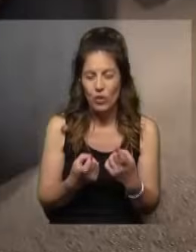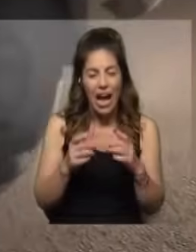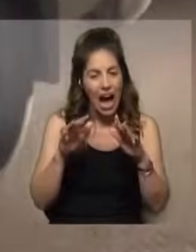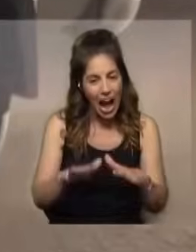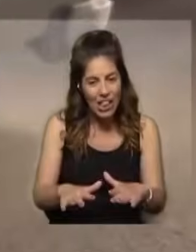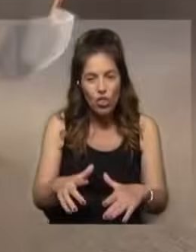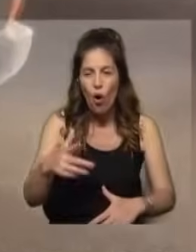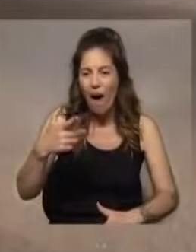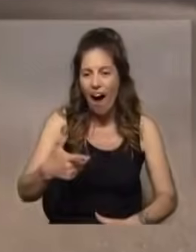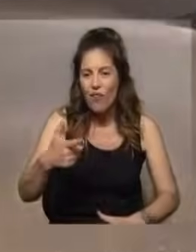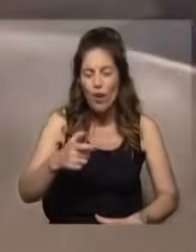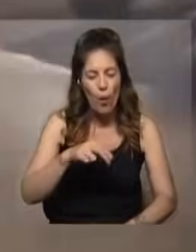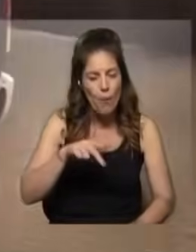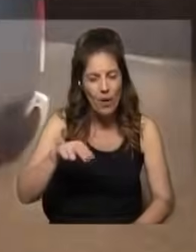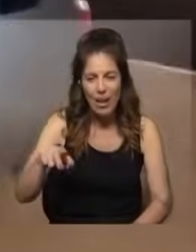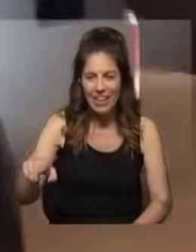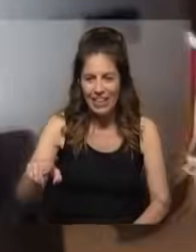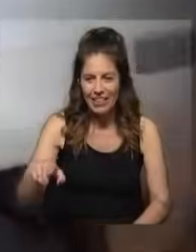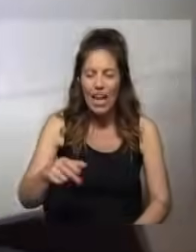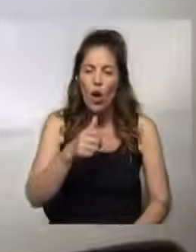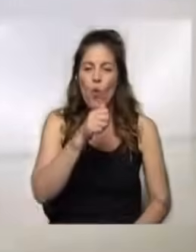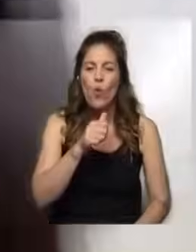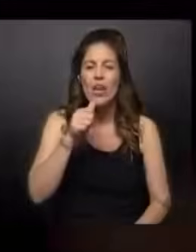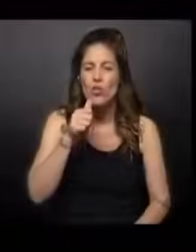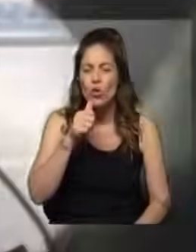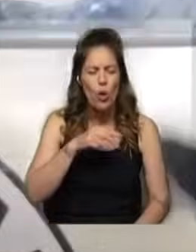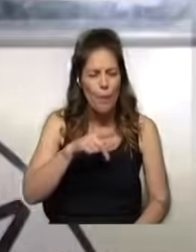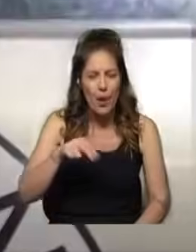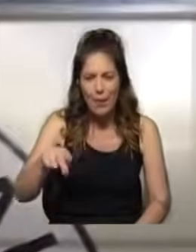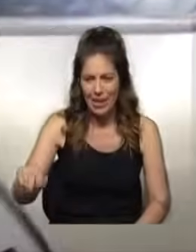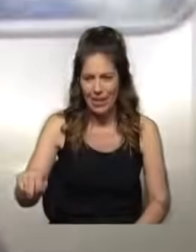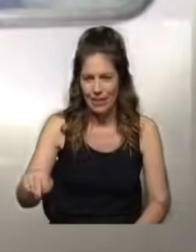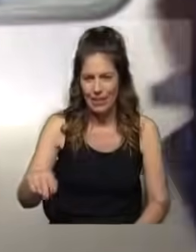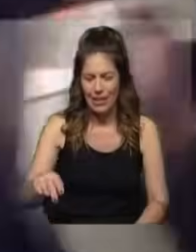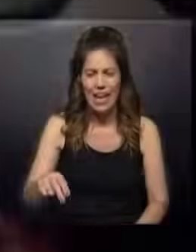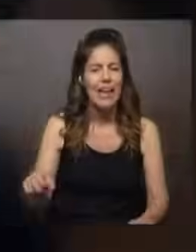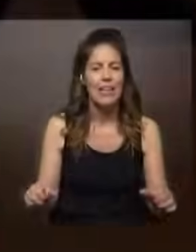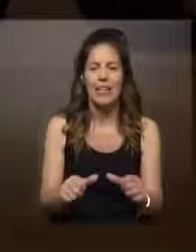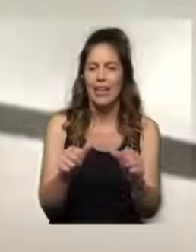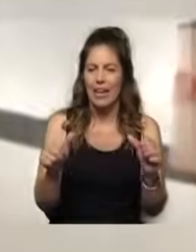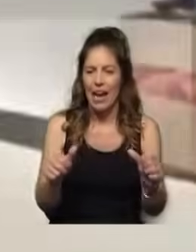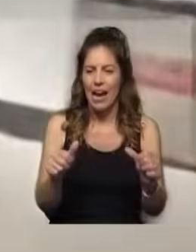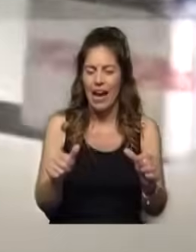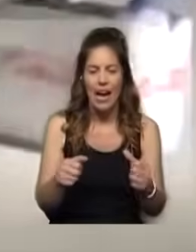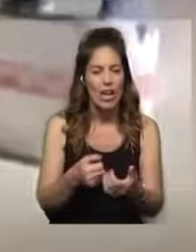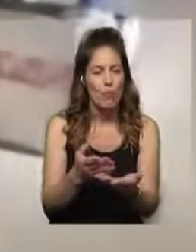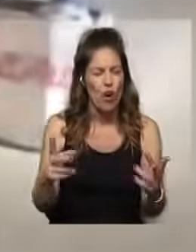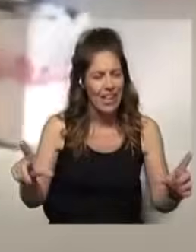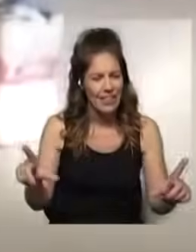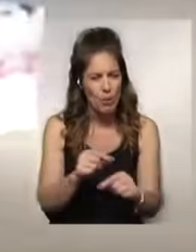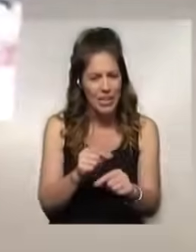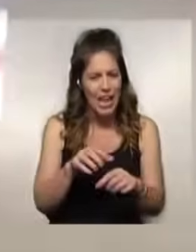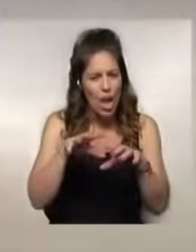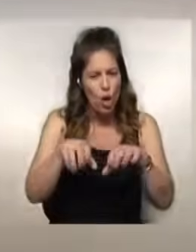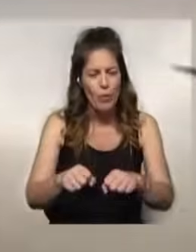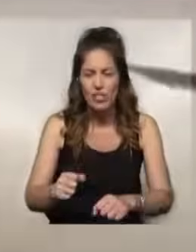el fuego permanente y una solución permanente que conduzca y ponga fin la ocupación